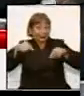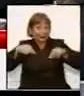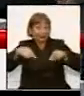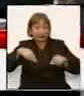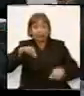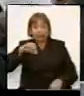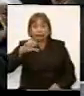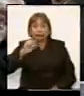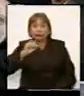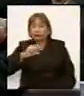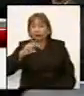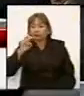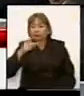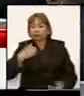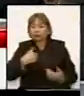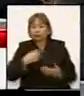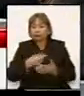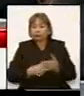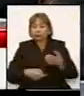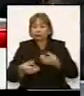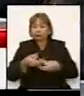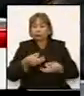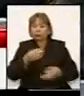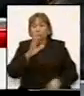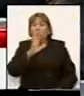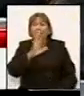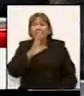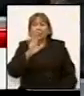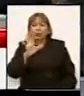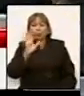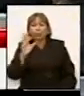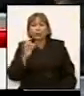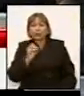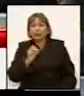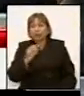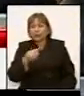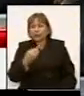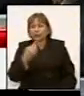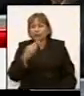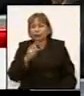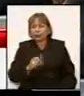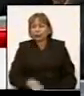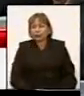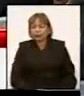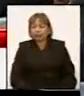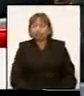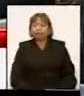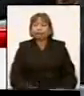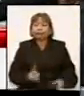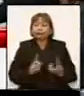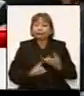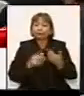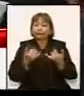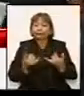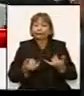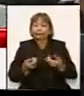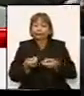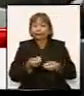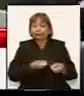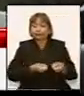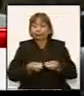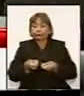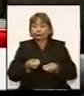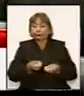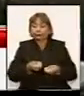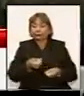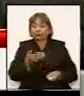Pasco, tiene un presupuesto de 556 millones. Y hasta la fecha solo ha ejecutado